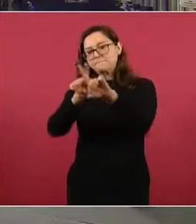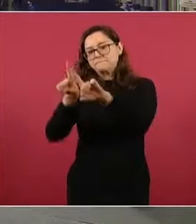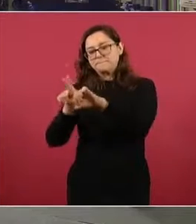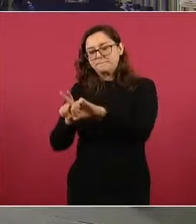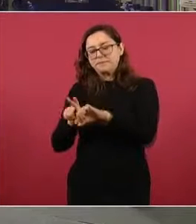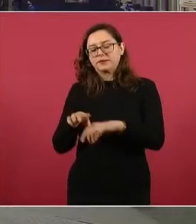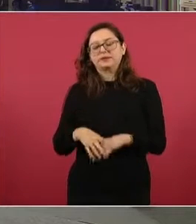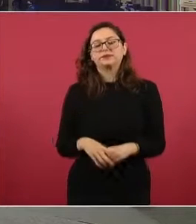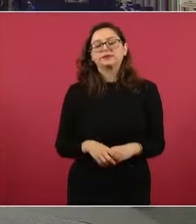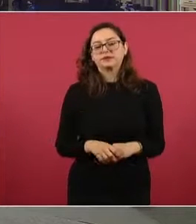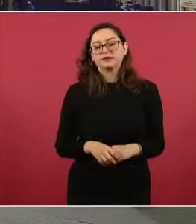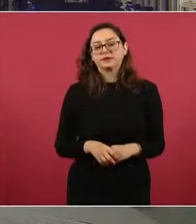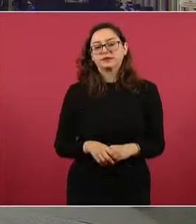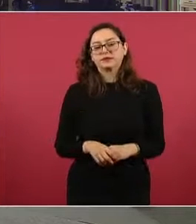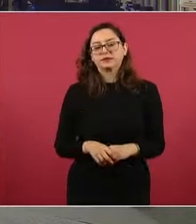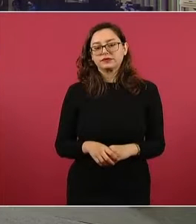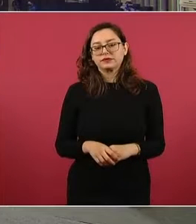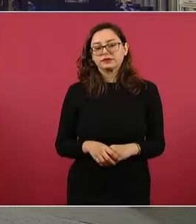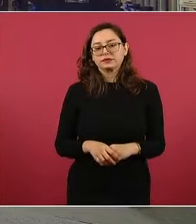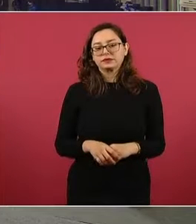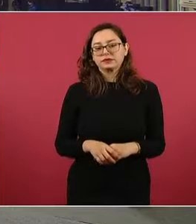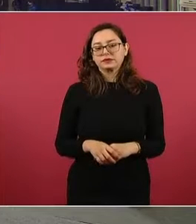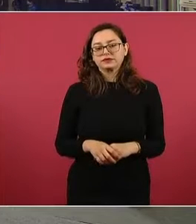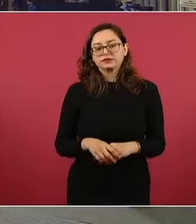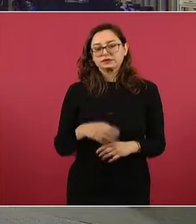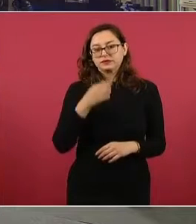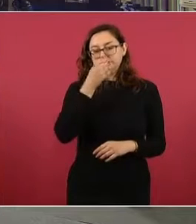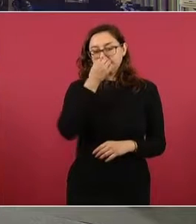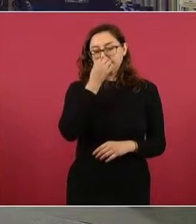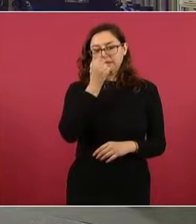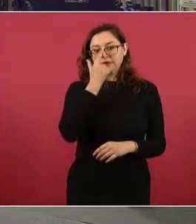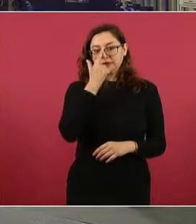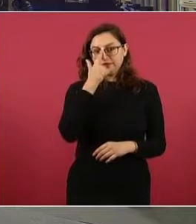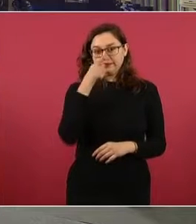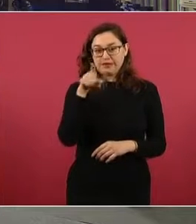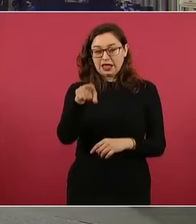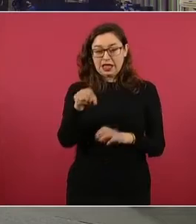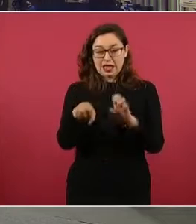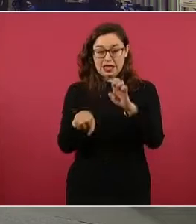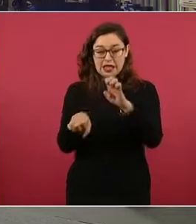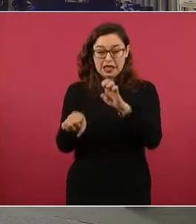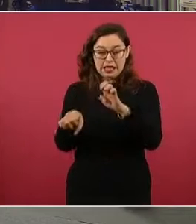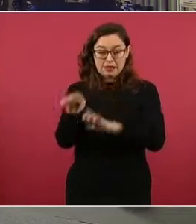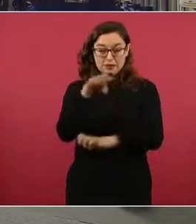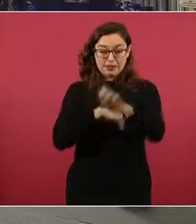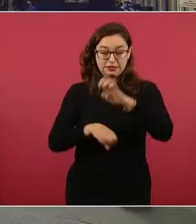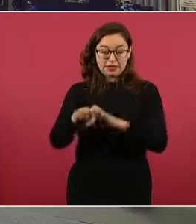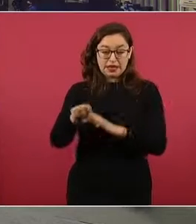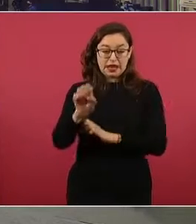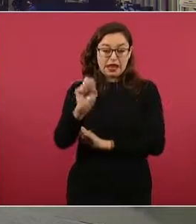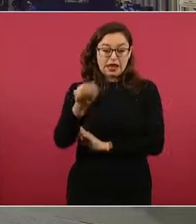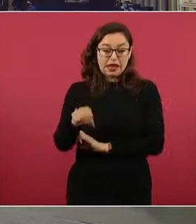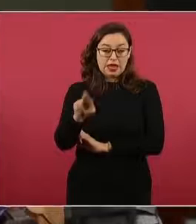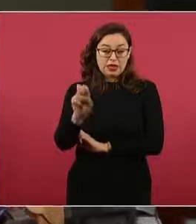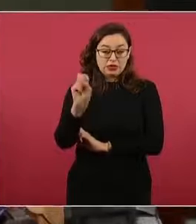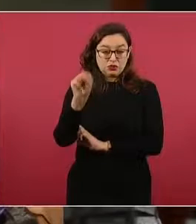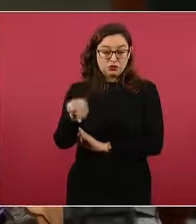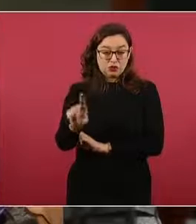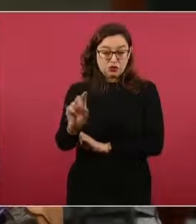4 días antes de que se declarara en quiebra. Enron, la empresa